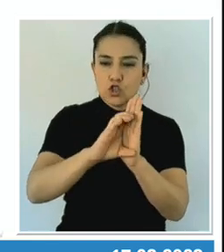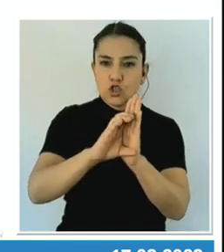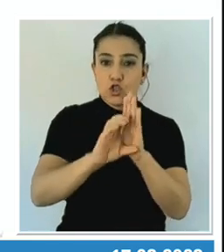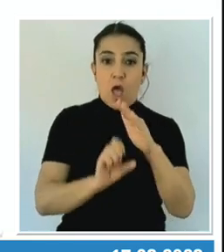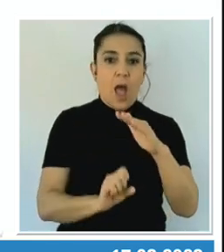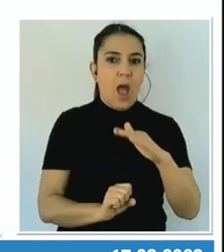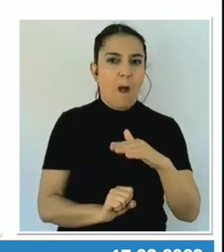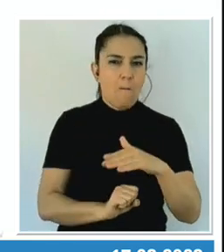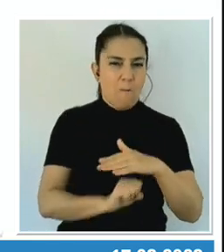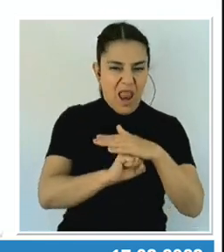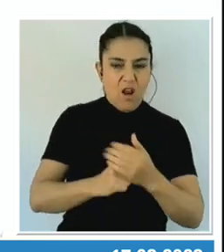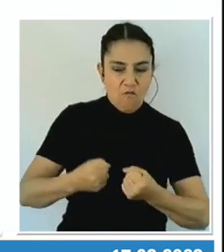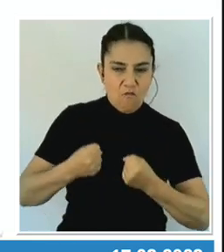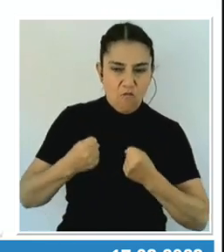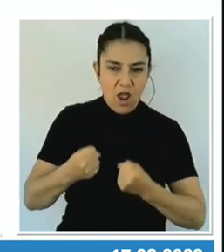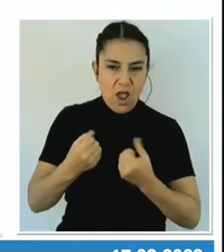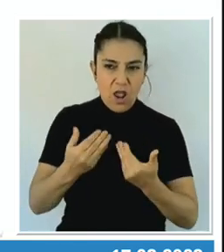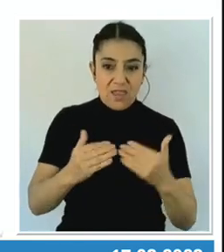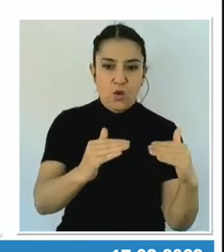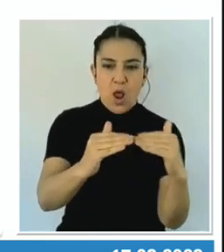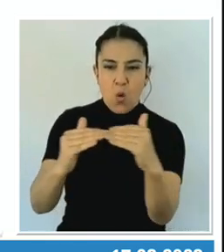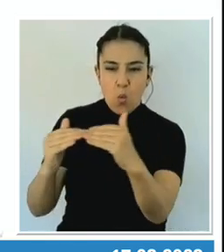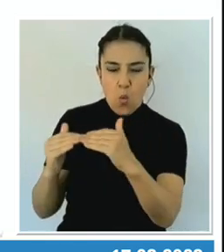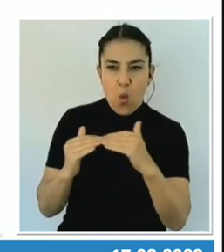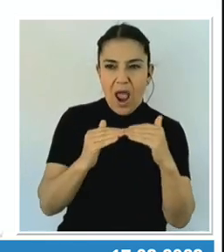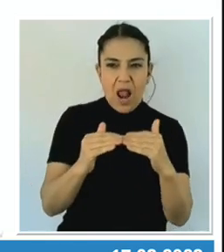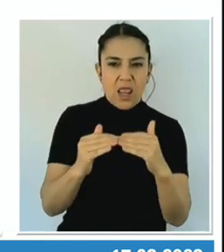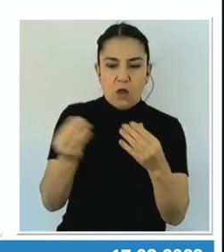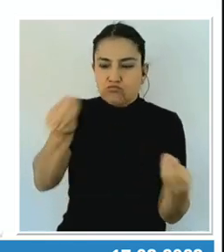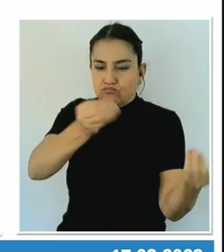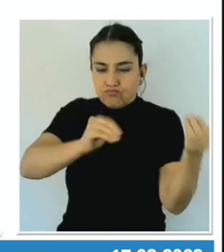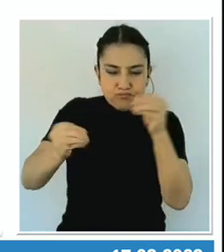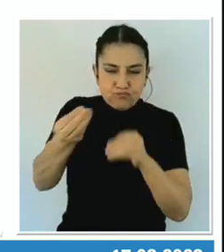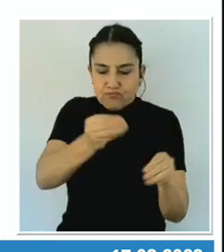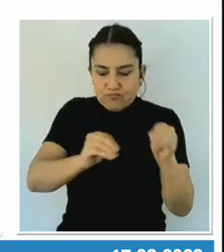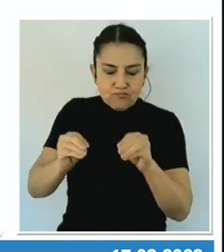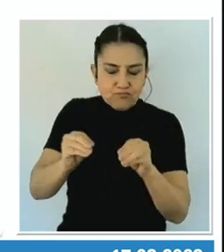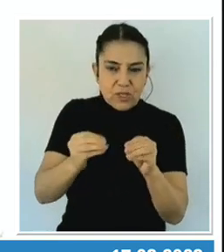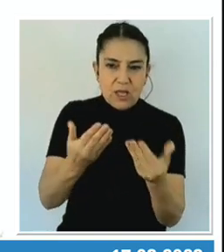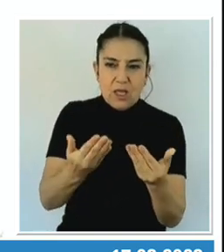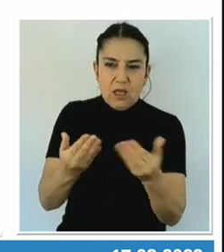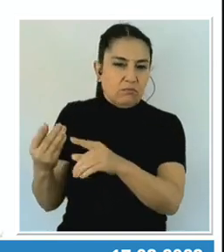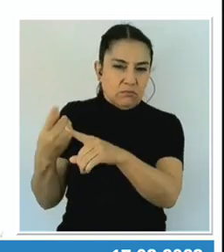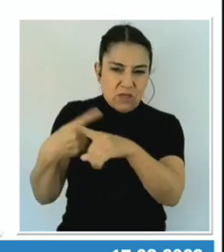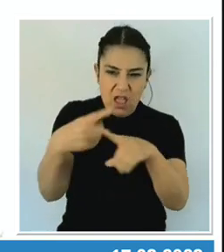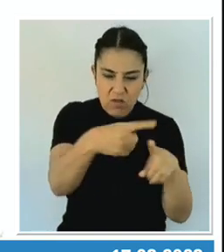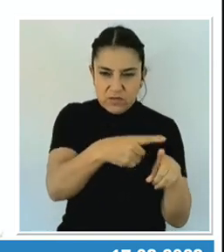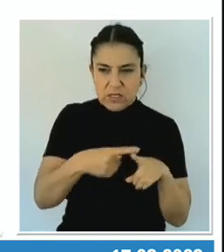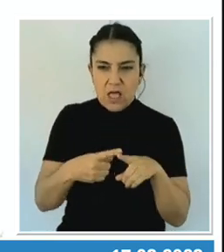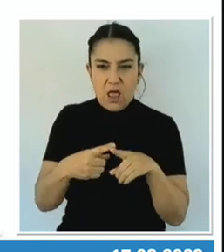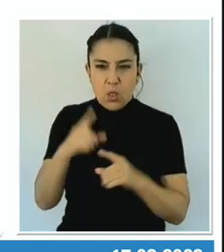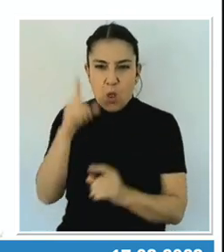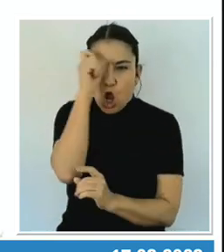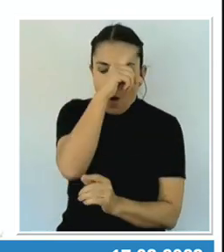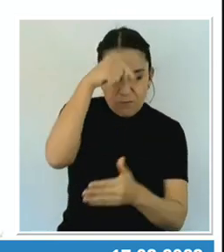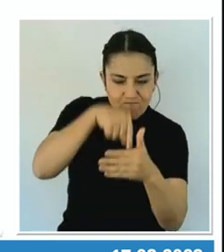que a su vez se ha ido llenando de contenidos, es decir, se ha ido diversificando, complejizando